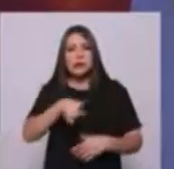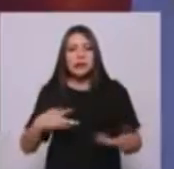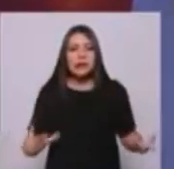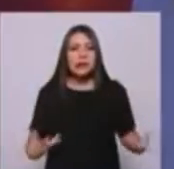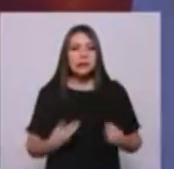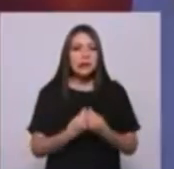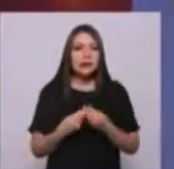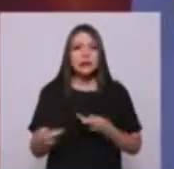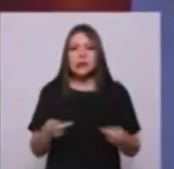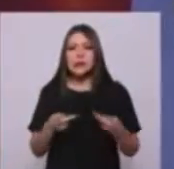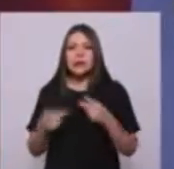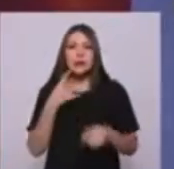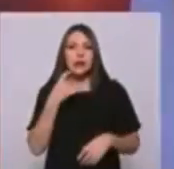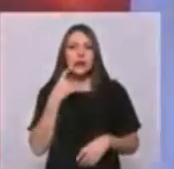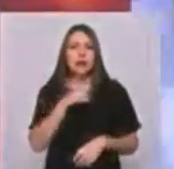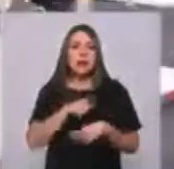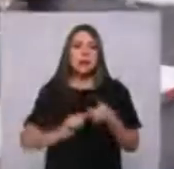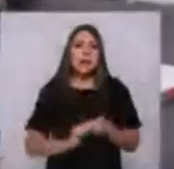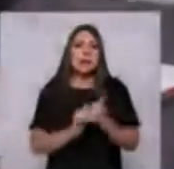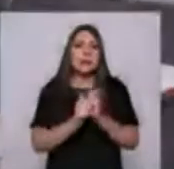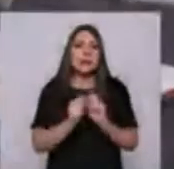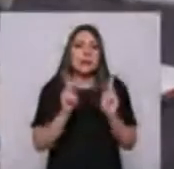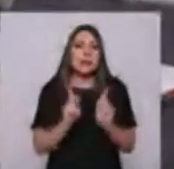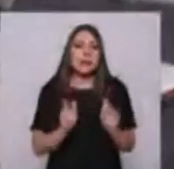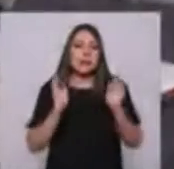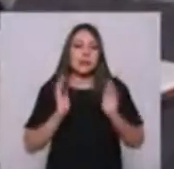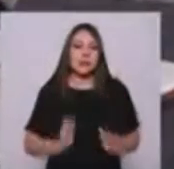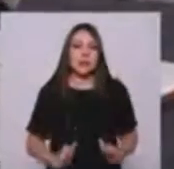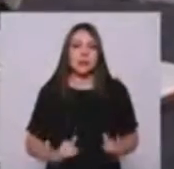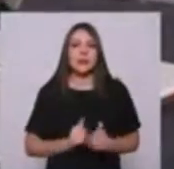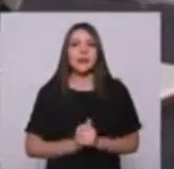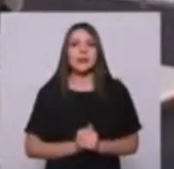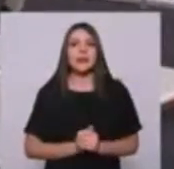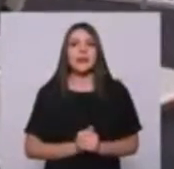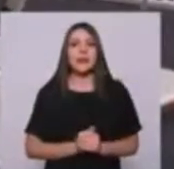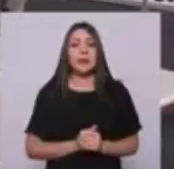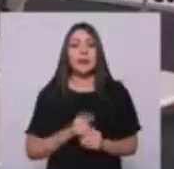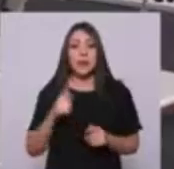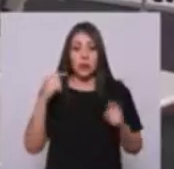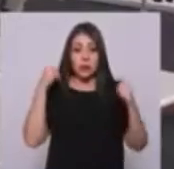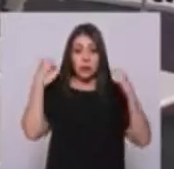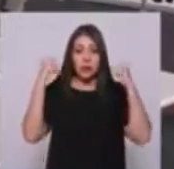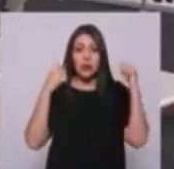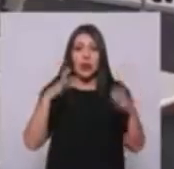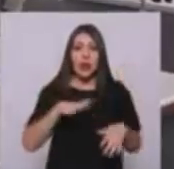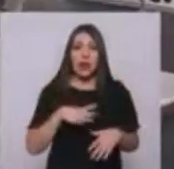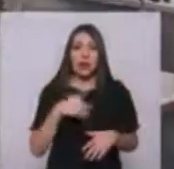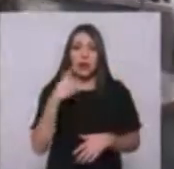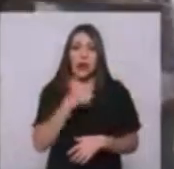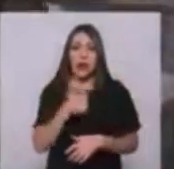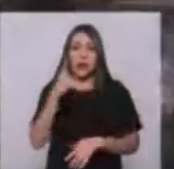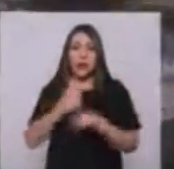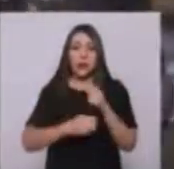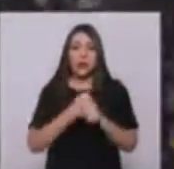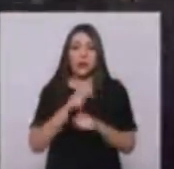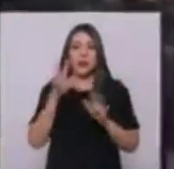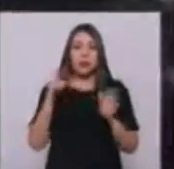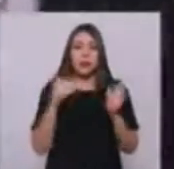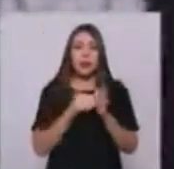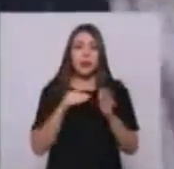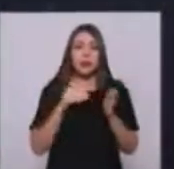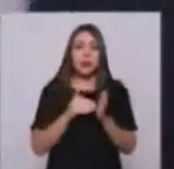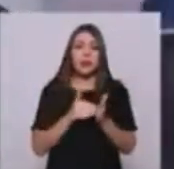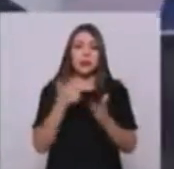y la tranquilidad en cada uno de nuestros rincones. El turismo interno mueve 18,000 millones de pesos al año, por ello la